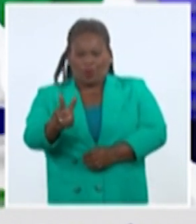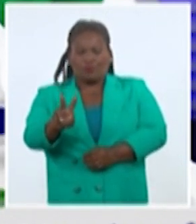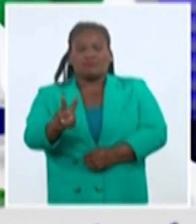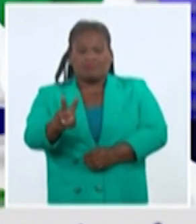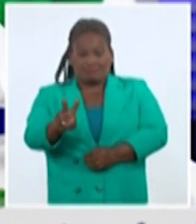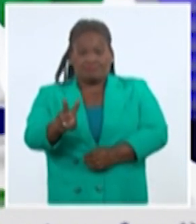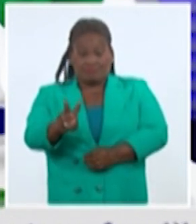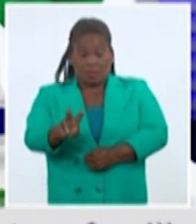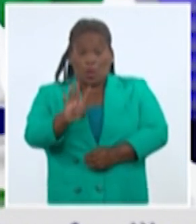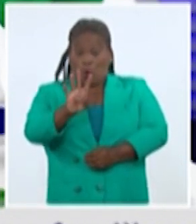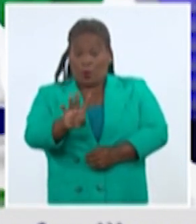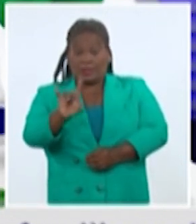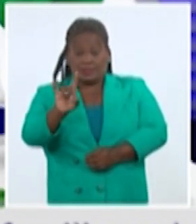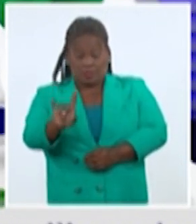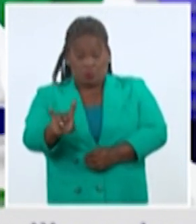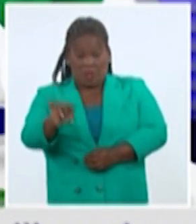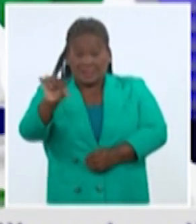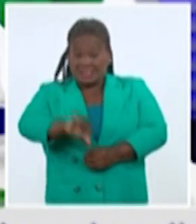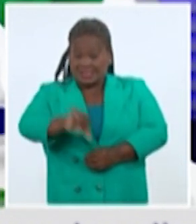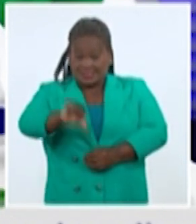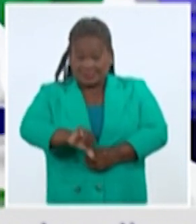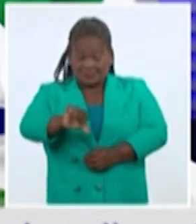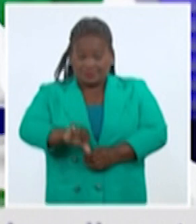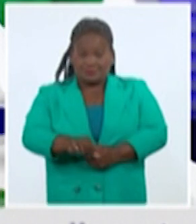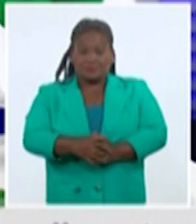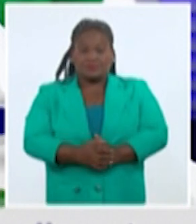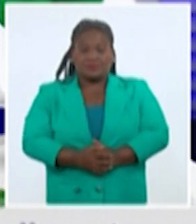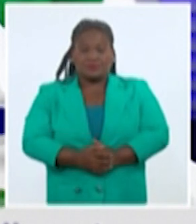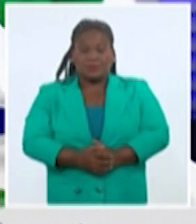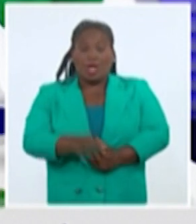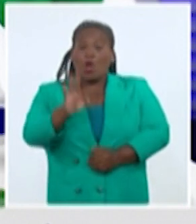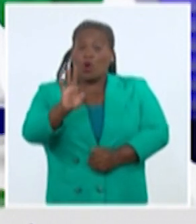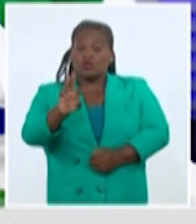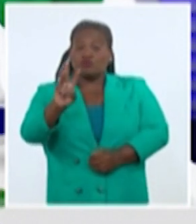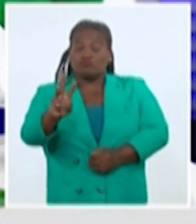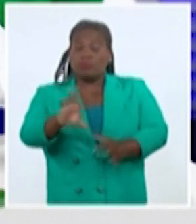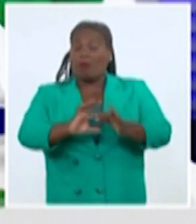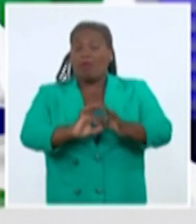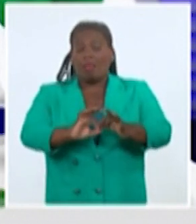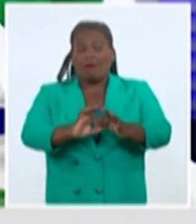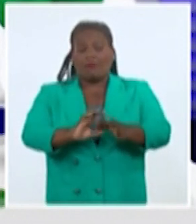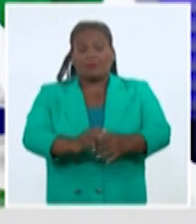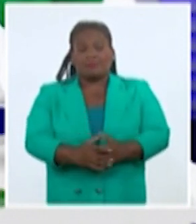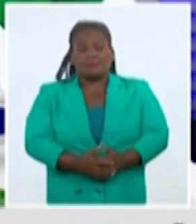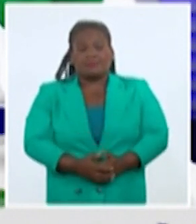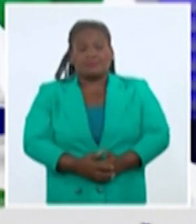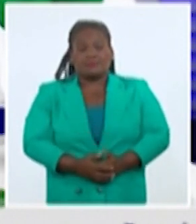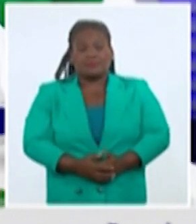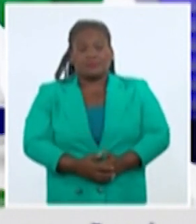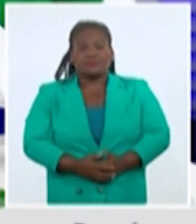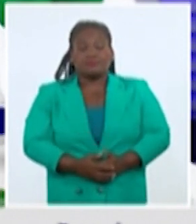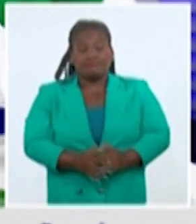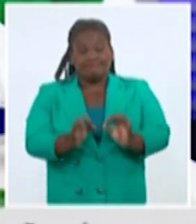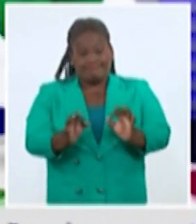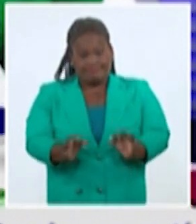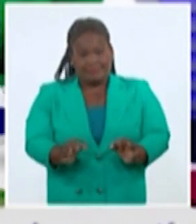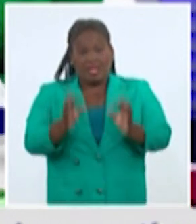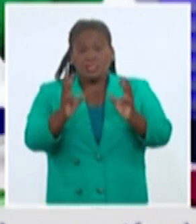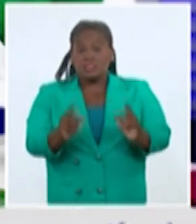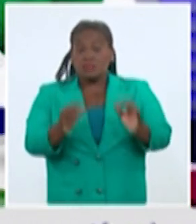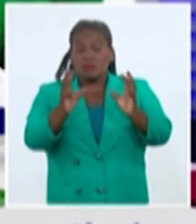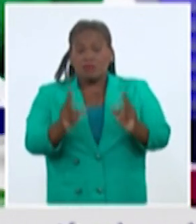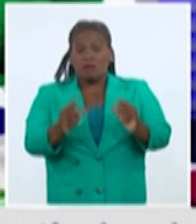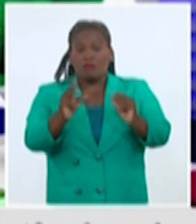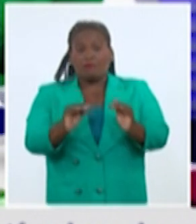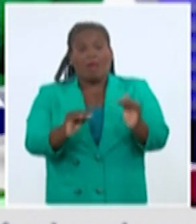cuales 49 están en estado crítico y 83 en estados graves. Realmente son cifras todavía